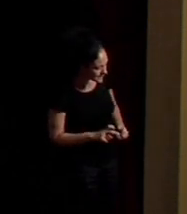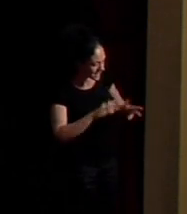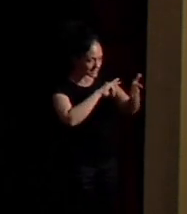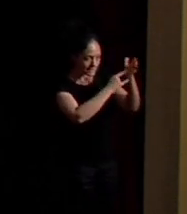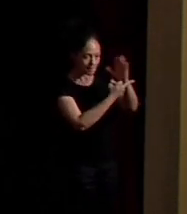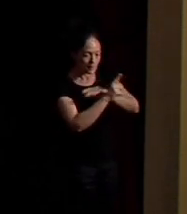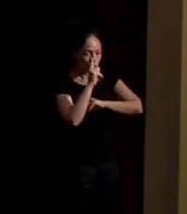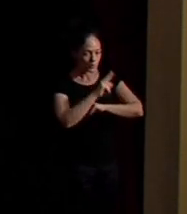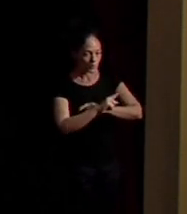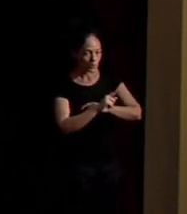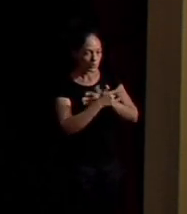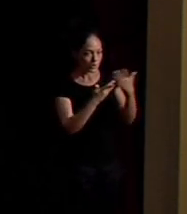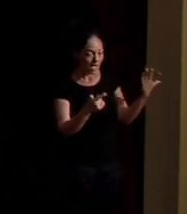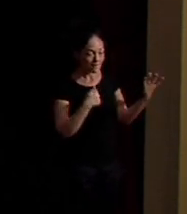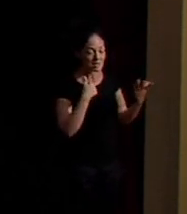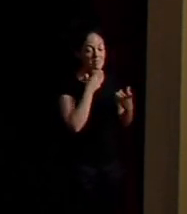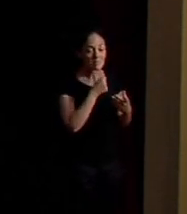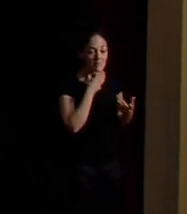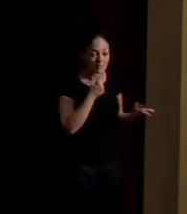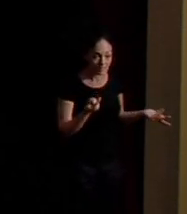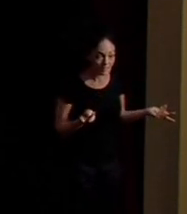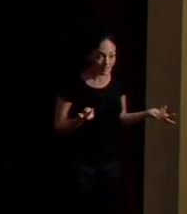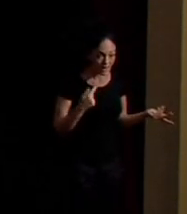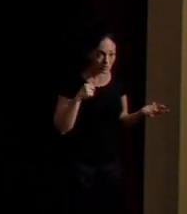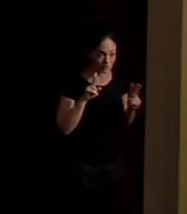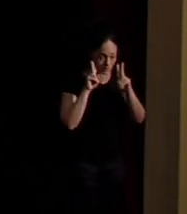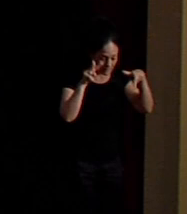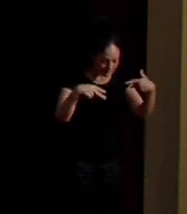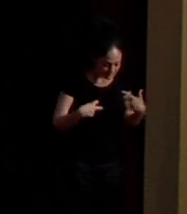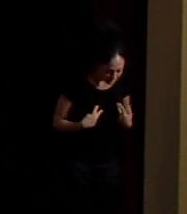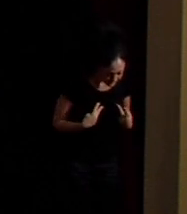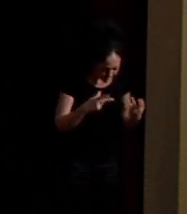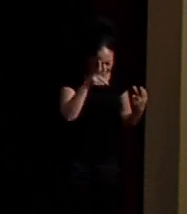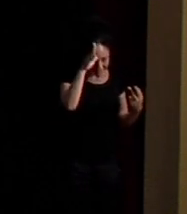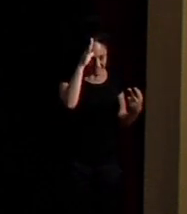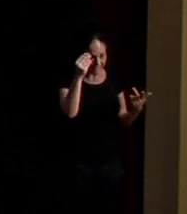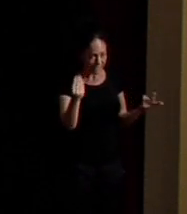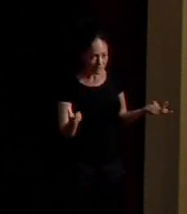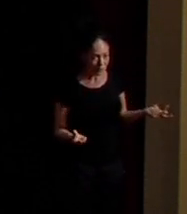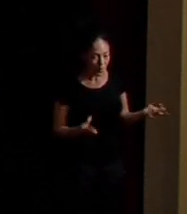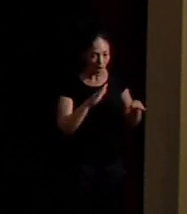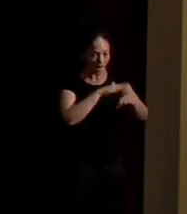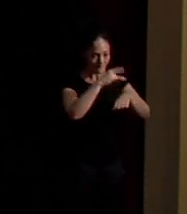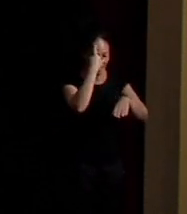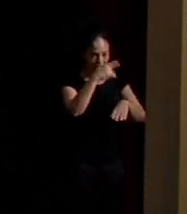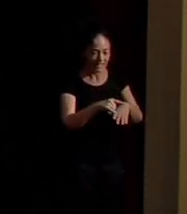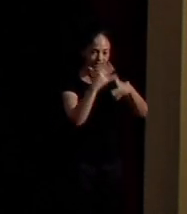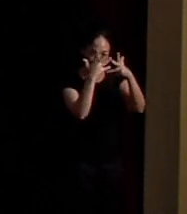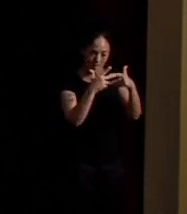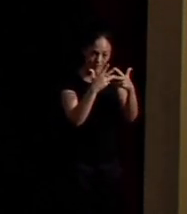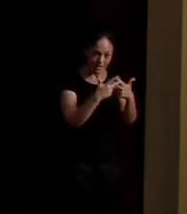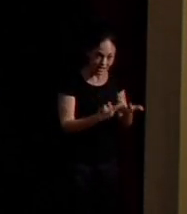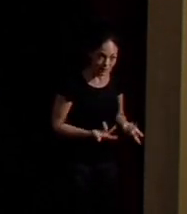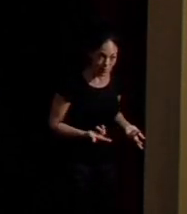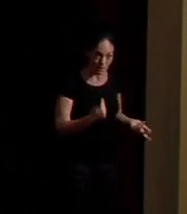¿no? Siempre me gusta hacer un poco este ejercicio de honestidad, podemos decir, intelectual, para dejar muy claro los presupuestos desde los que